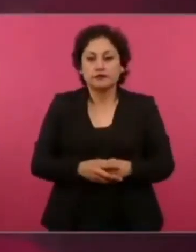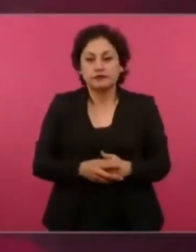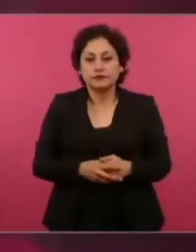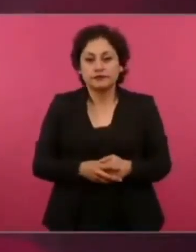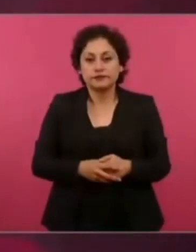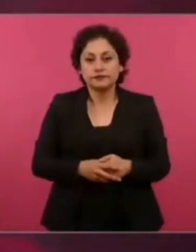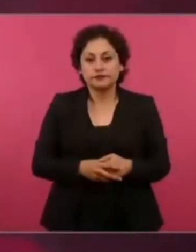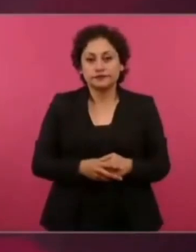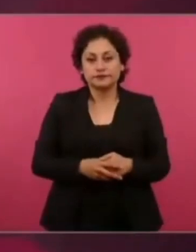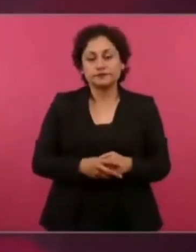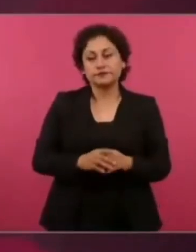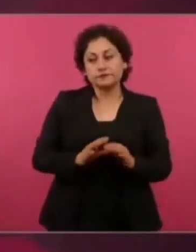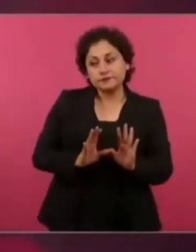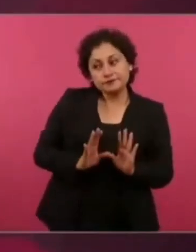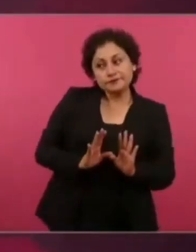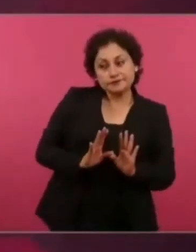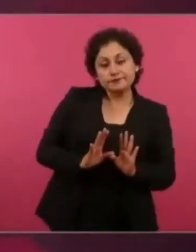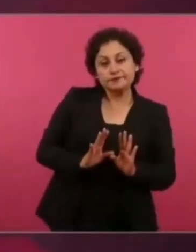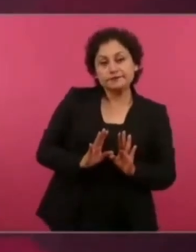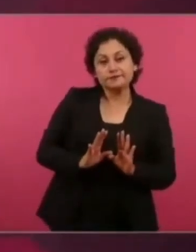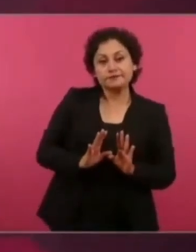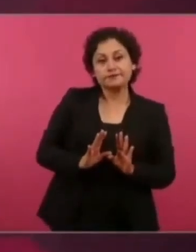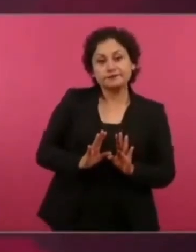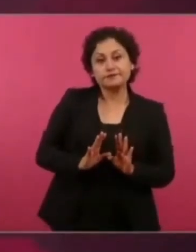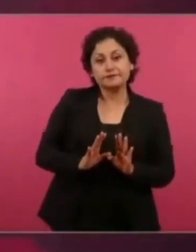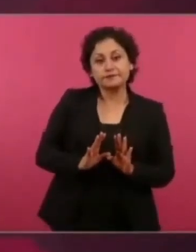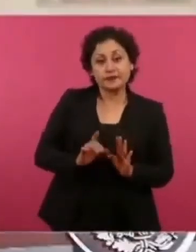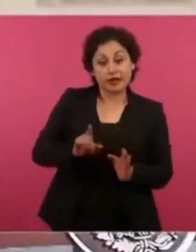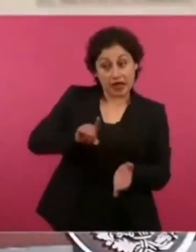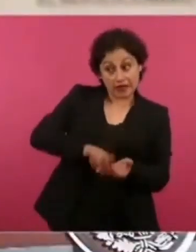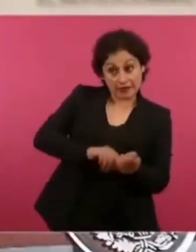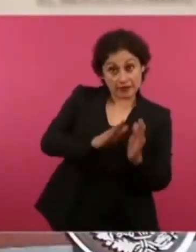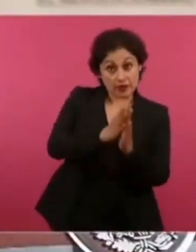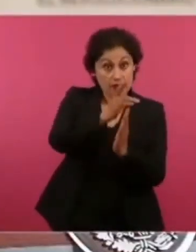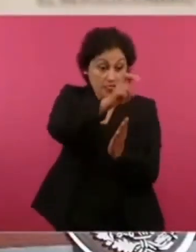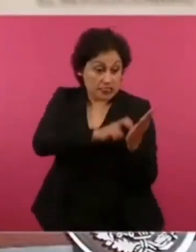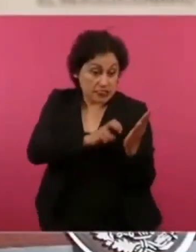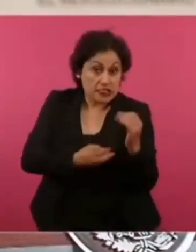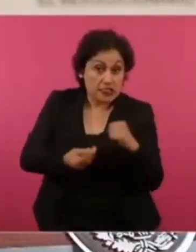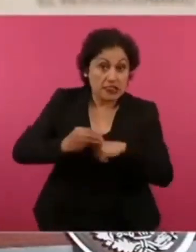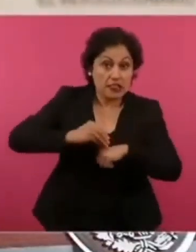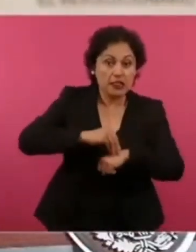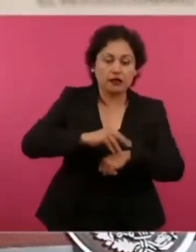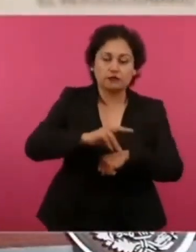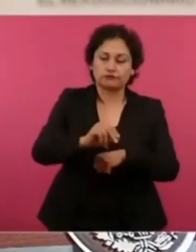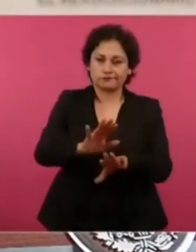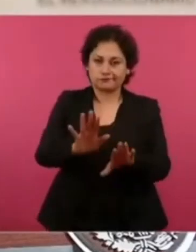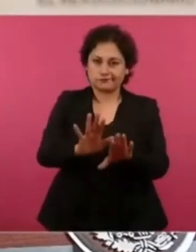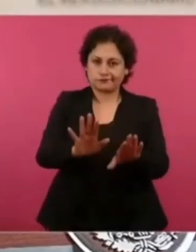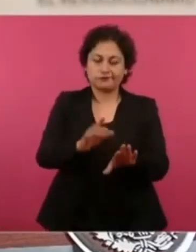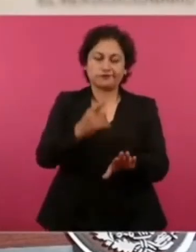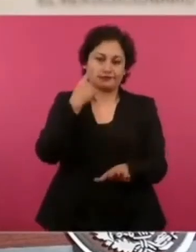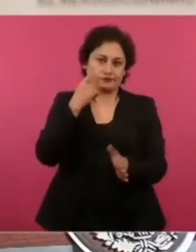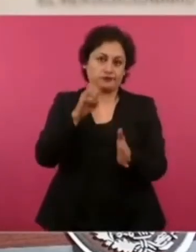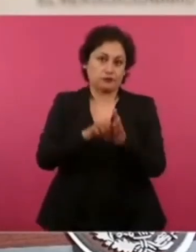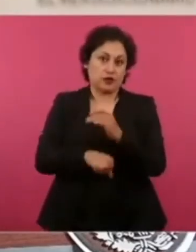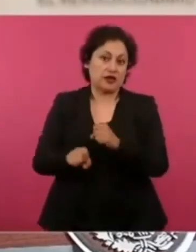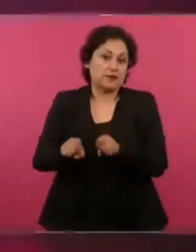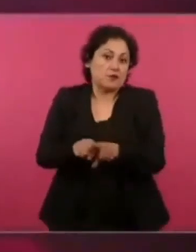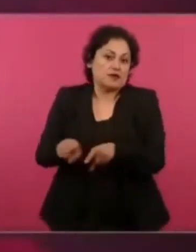a alterar el contenido de los libros, como lo hizo el Tribunal Electoral,